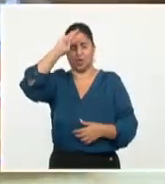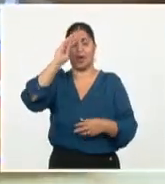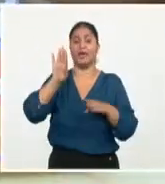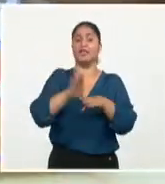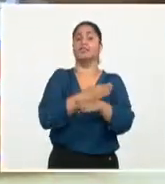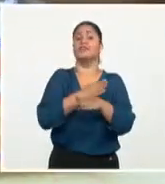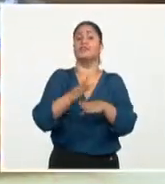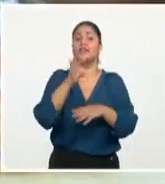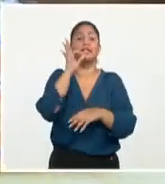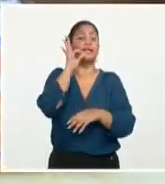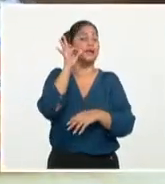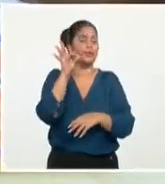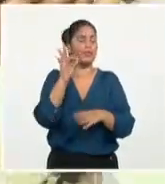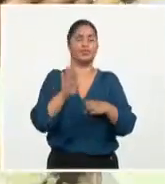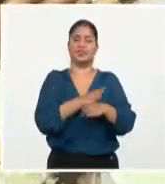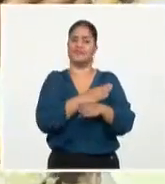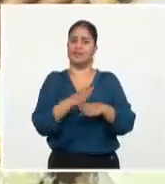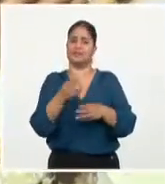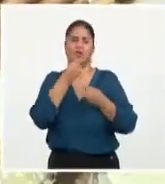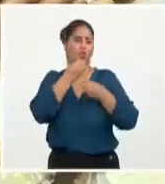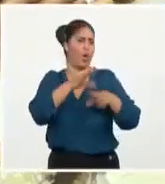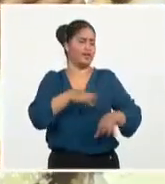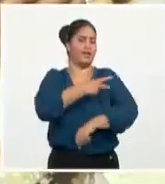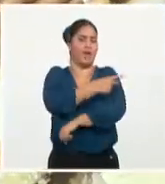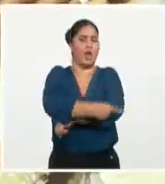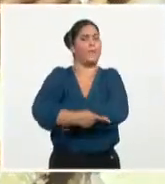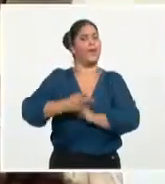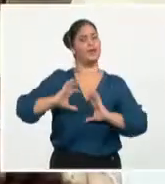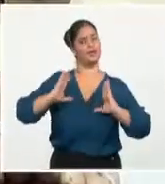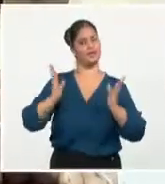al tabaco cubano en cualquier parte del mundo.